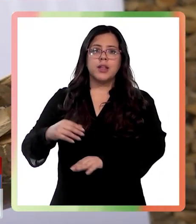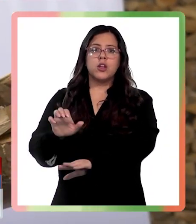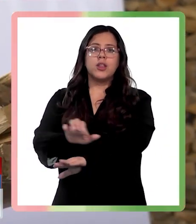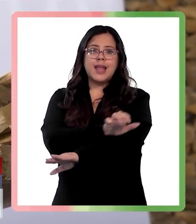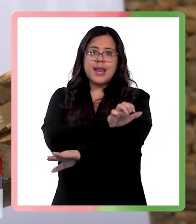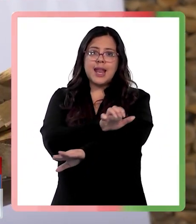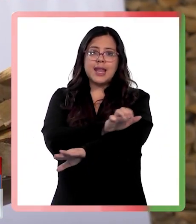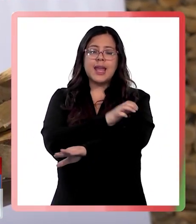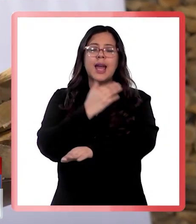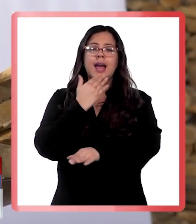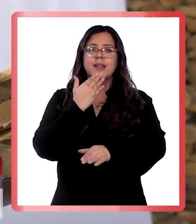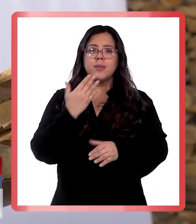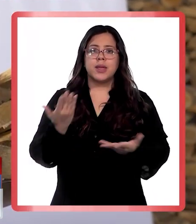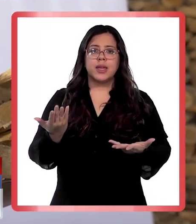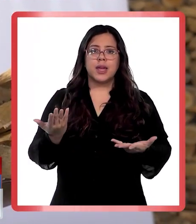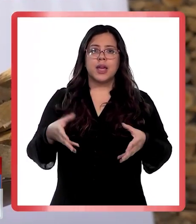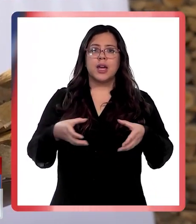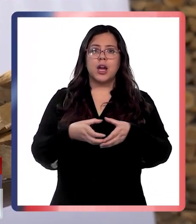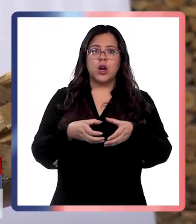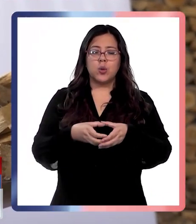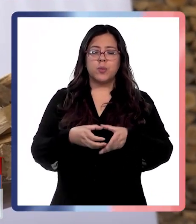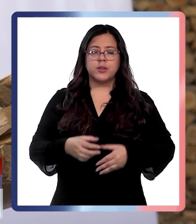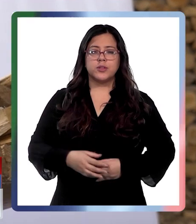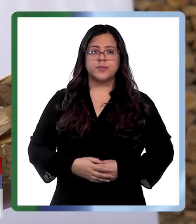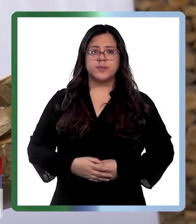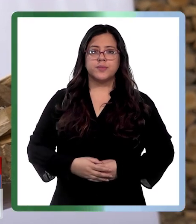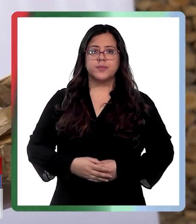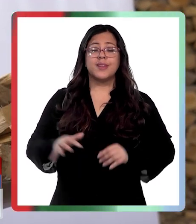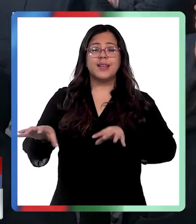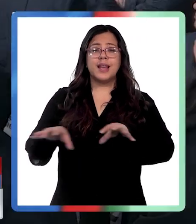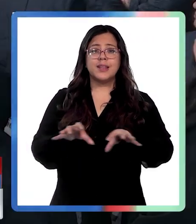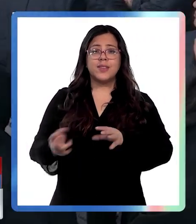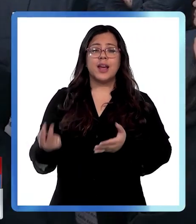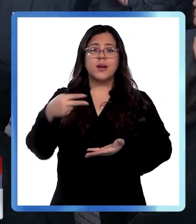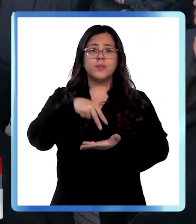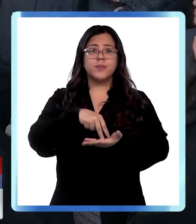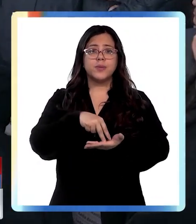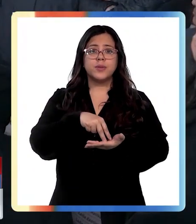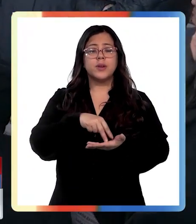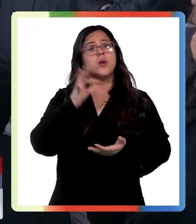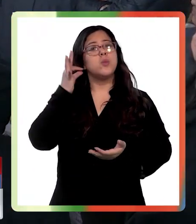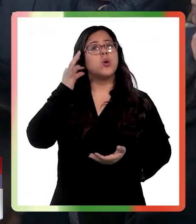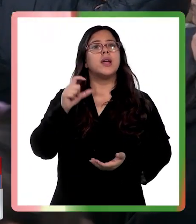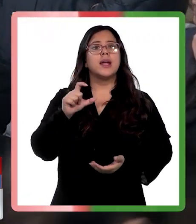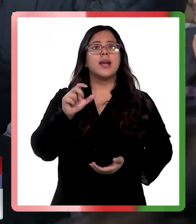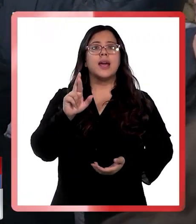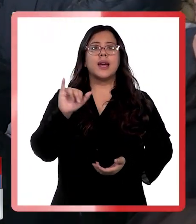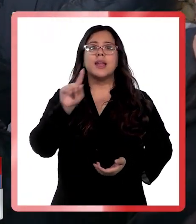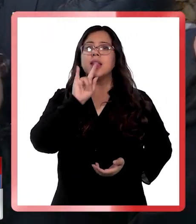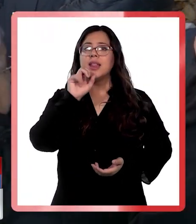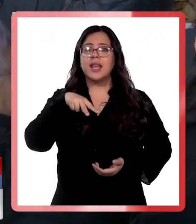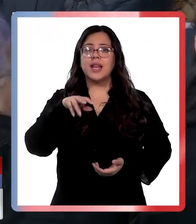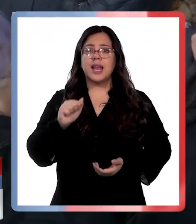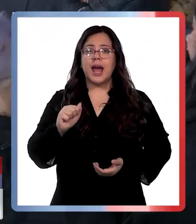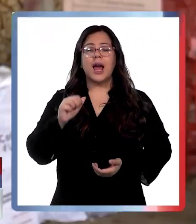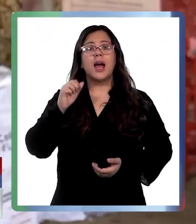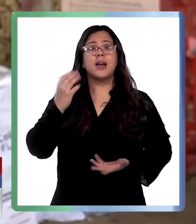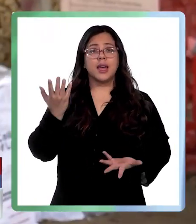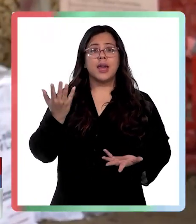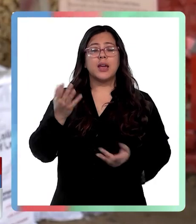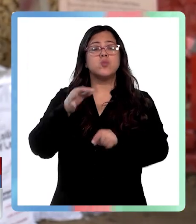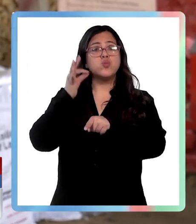Ministerio de Energía y la Agencia SEG. En la actividad estuvo presente la señora Cristina Martínez, quien fue una de